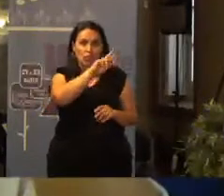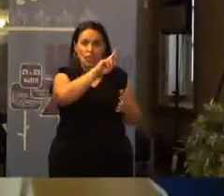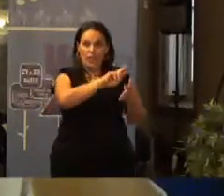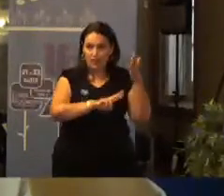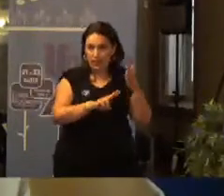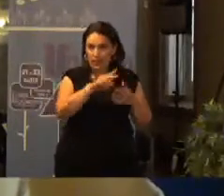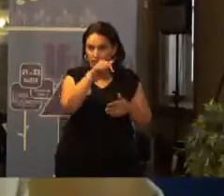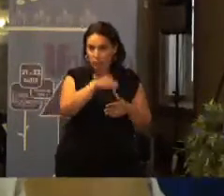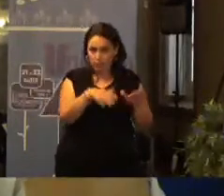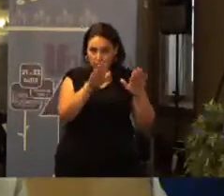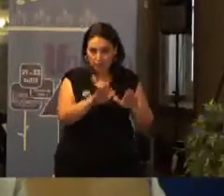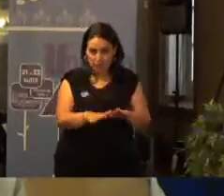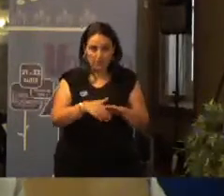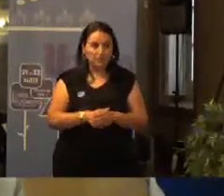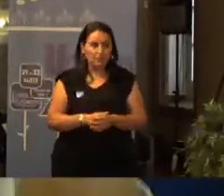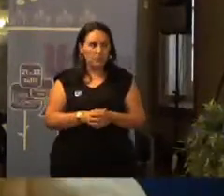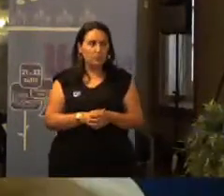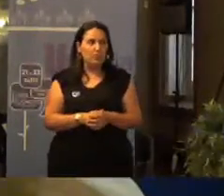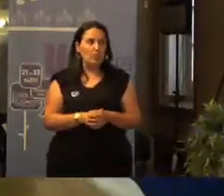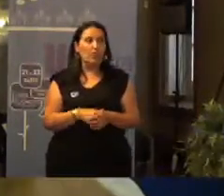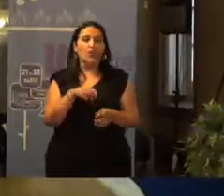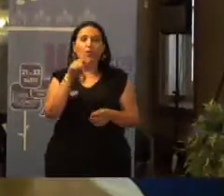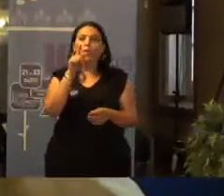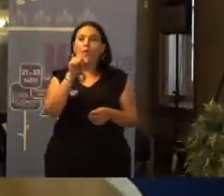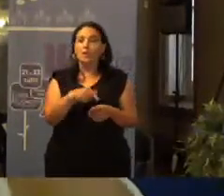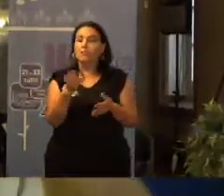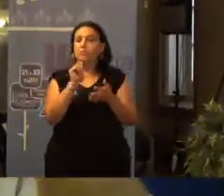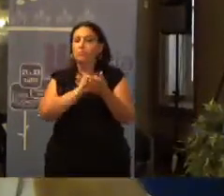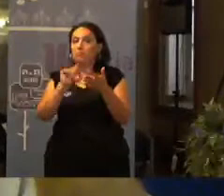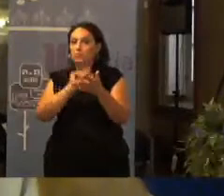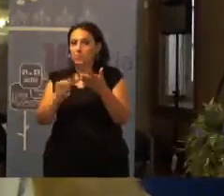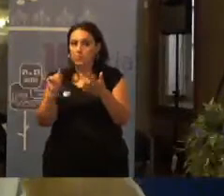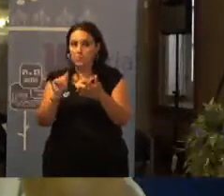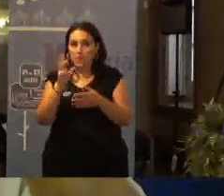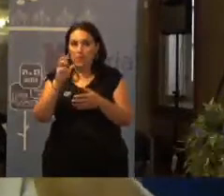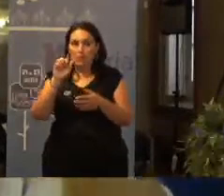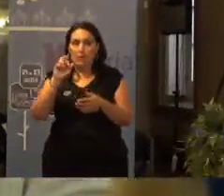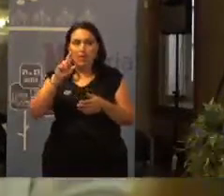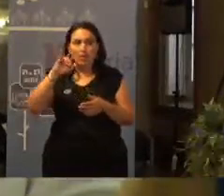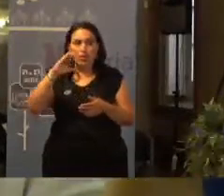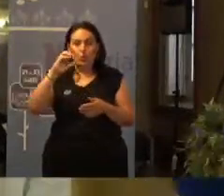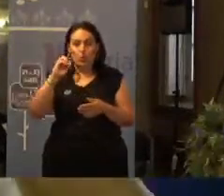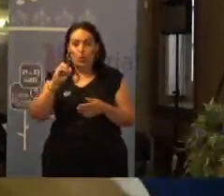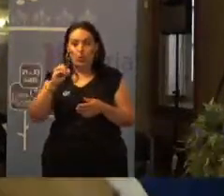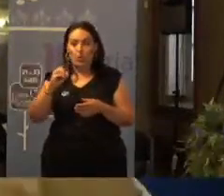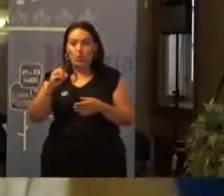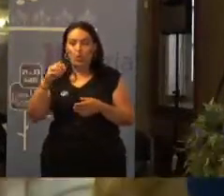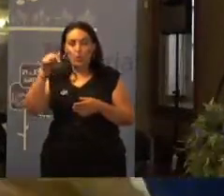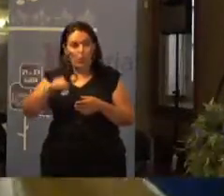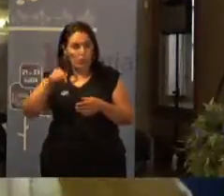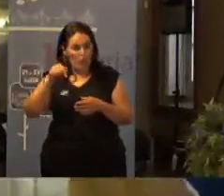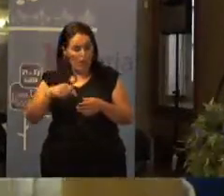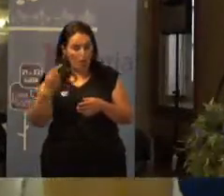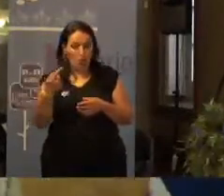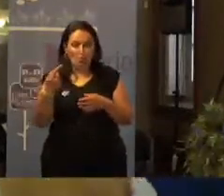dicirvos. Na obra magna de Erich Hobsbawm, que son 4 tomos, que é a historia política